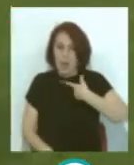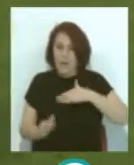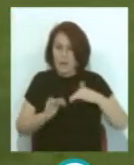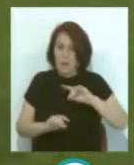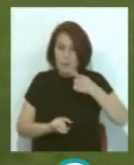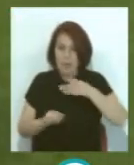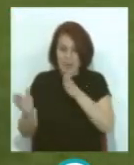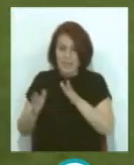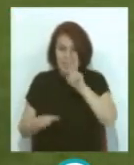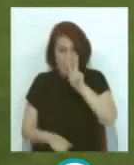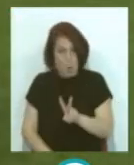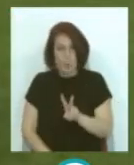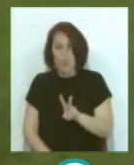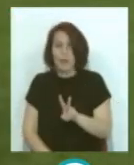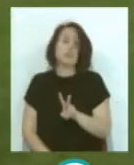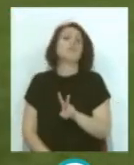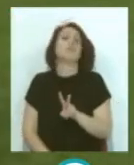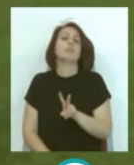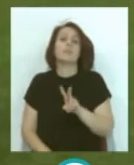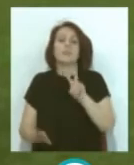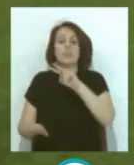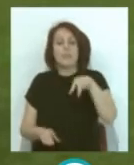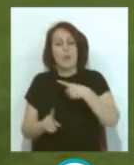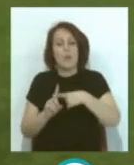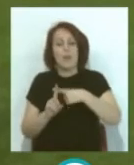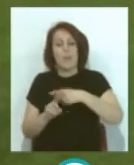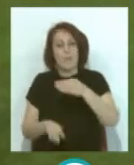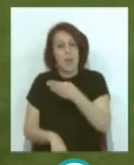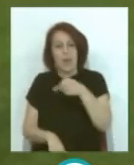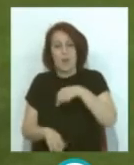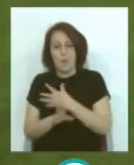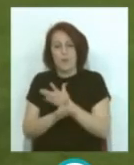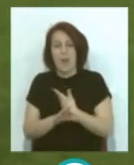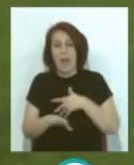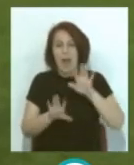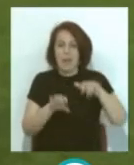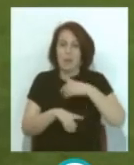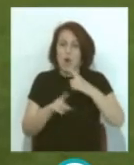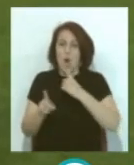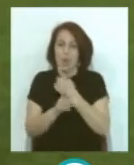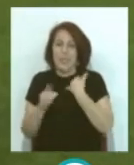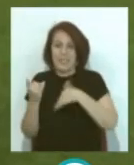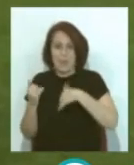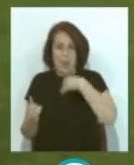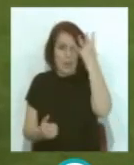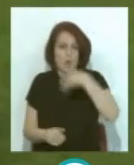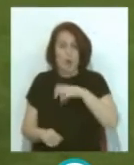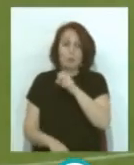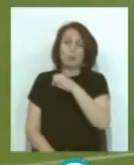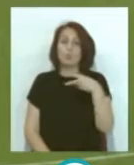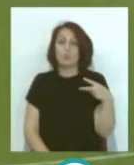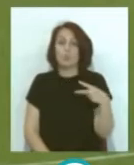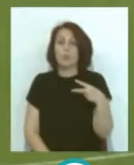de esta segunda fase de la segunda división B, donde jugaba el Cádiz frente al Sevilla Atlético, con un